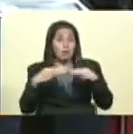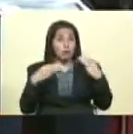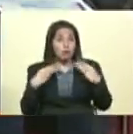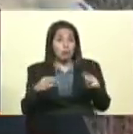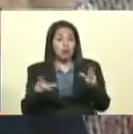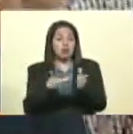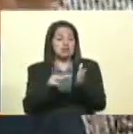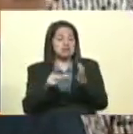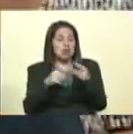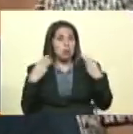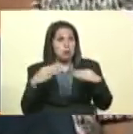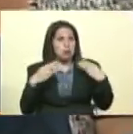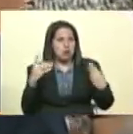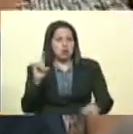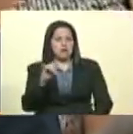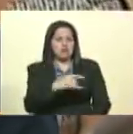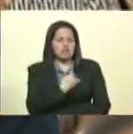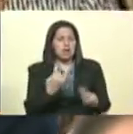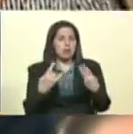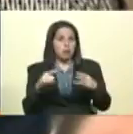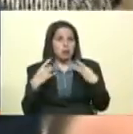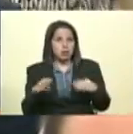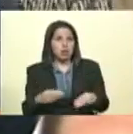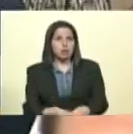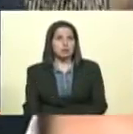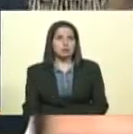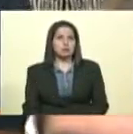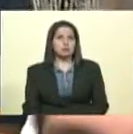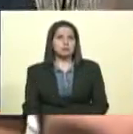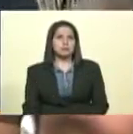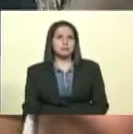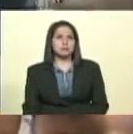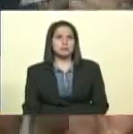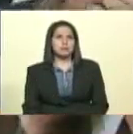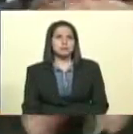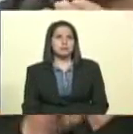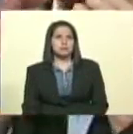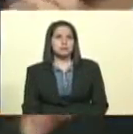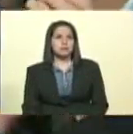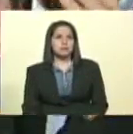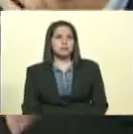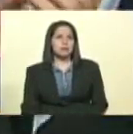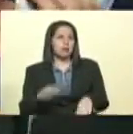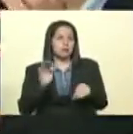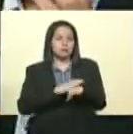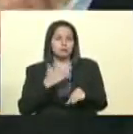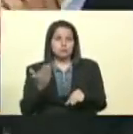en los liceos, en las universidades públicas. ¿Por qué?